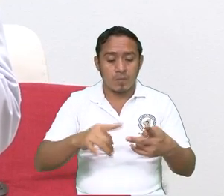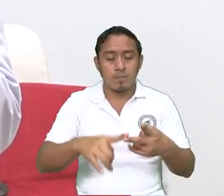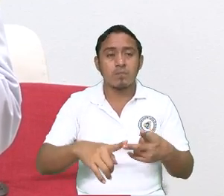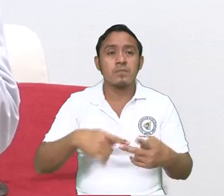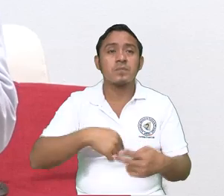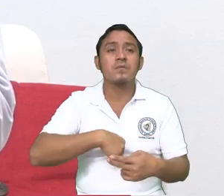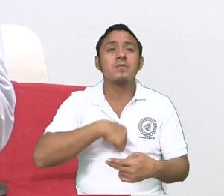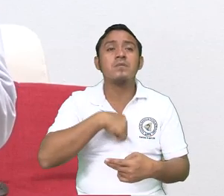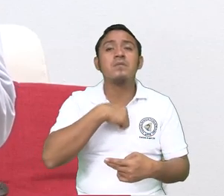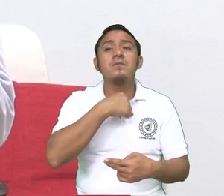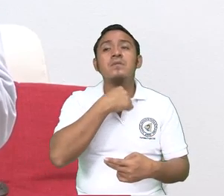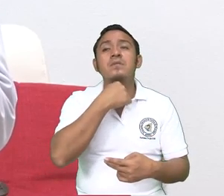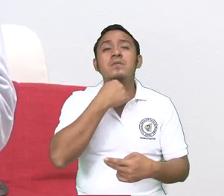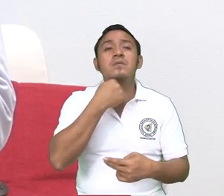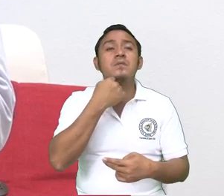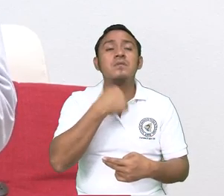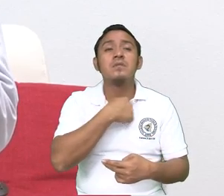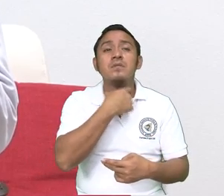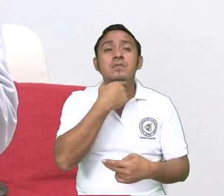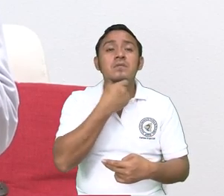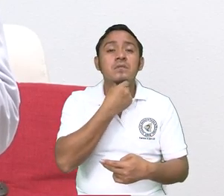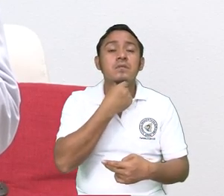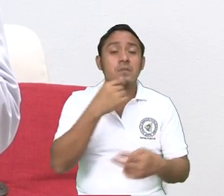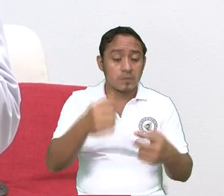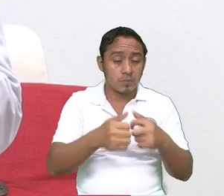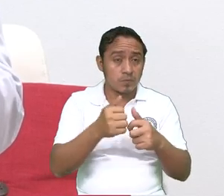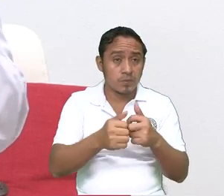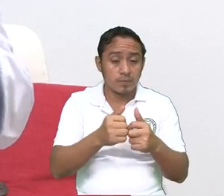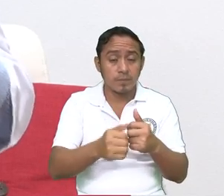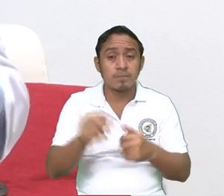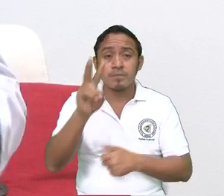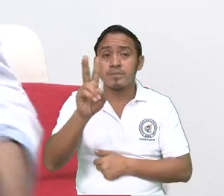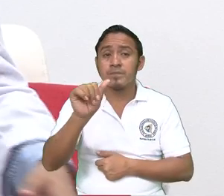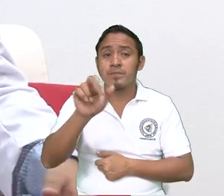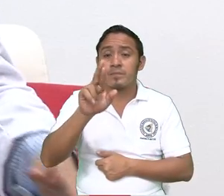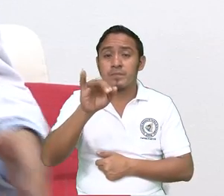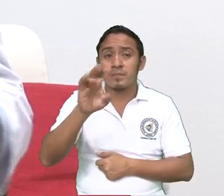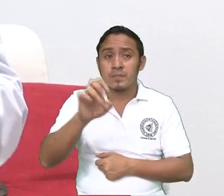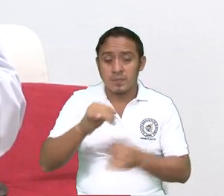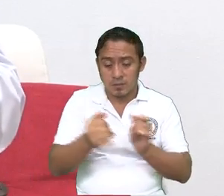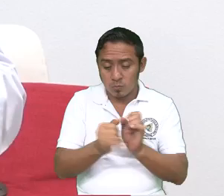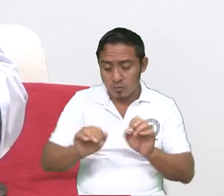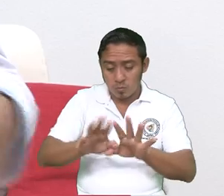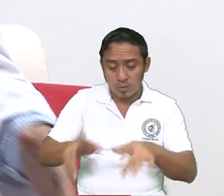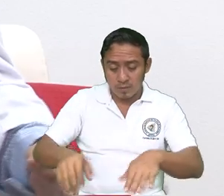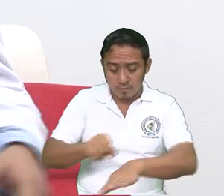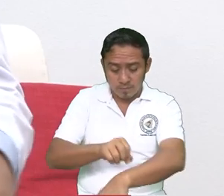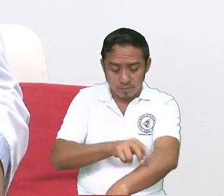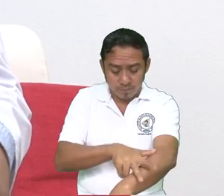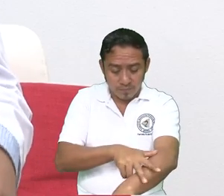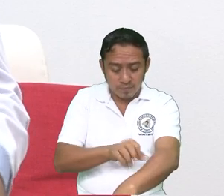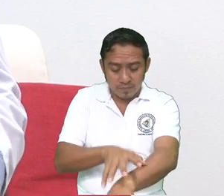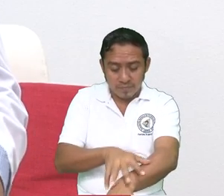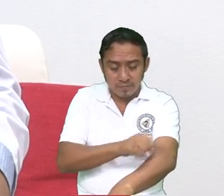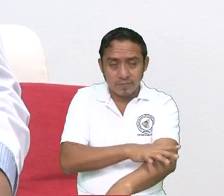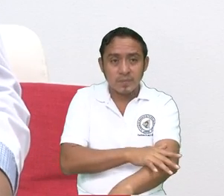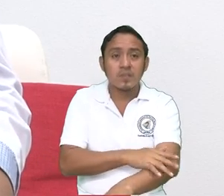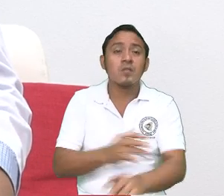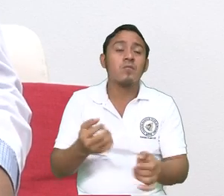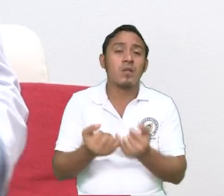esófago una complicación secundaria la cirrosis las varices como las varices de la mujer o el hombre en las